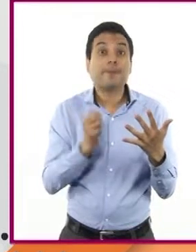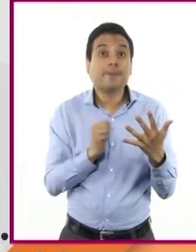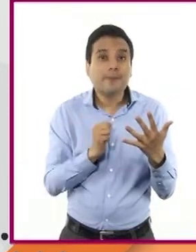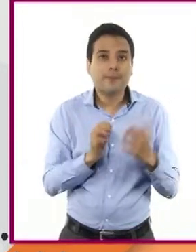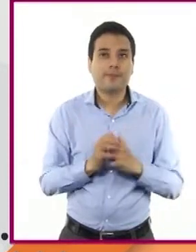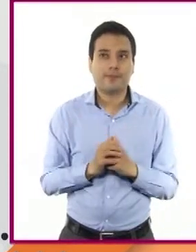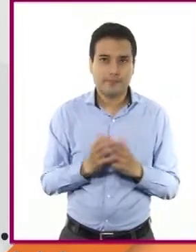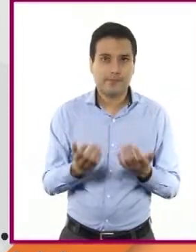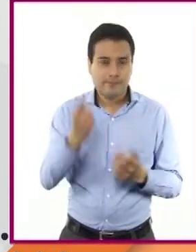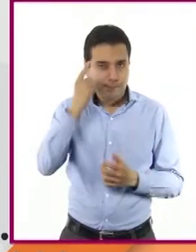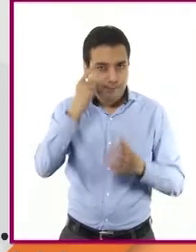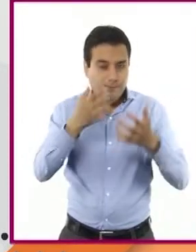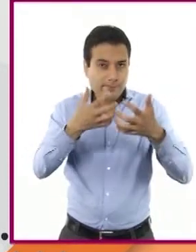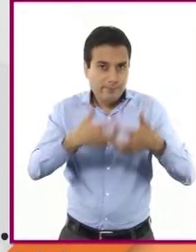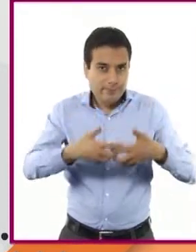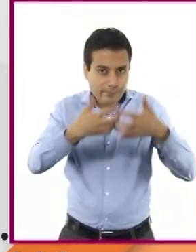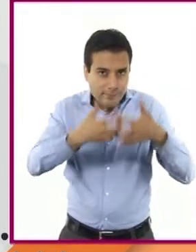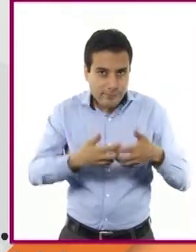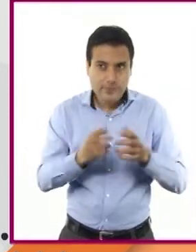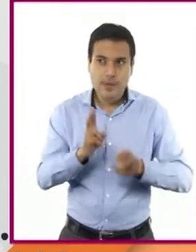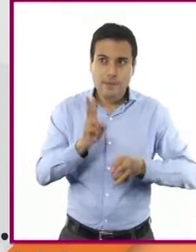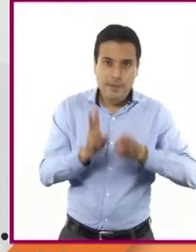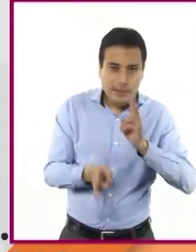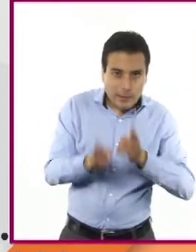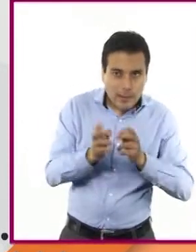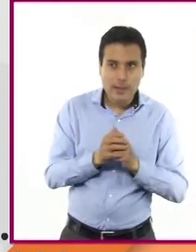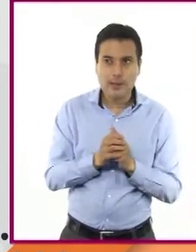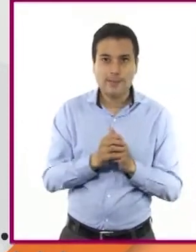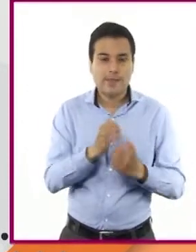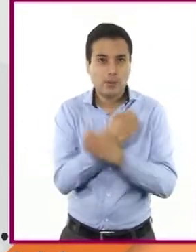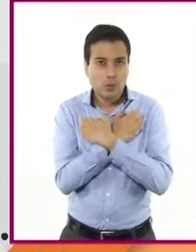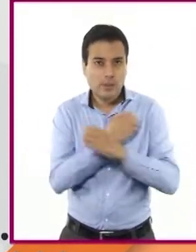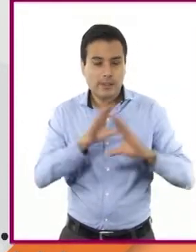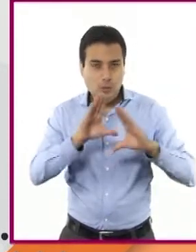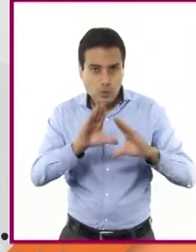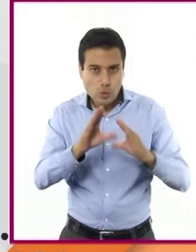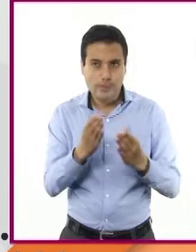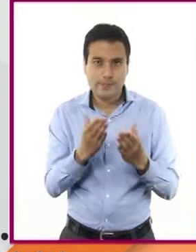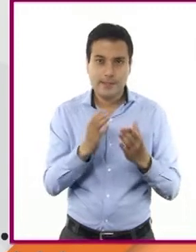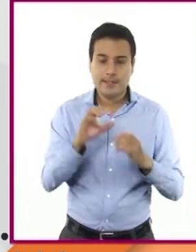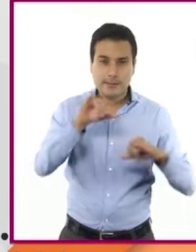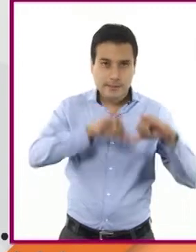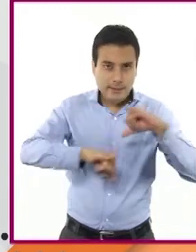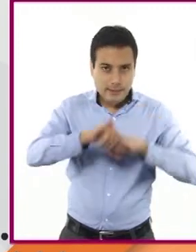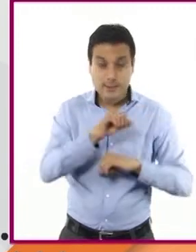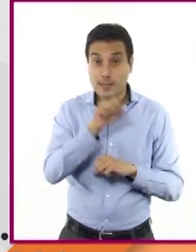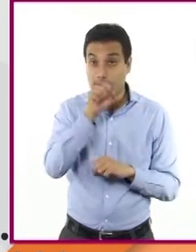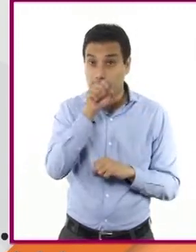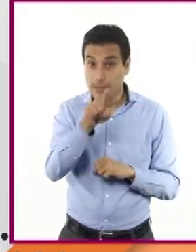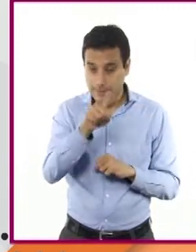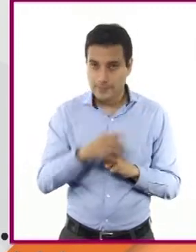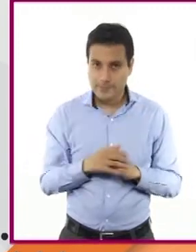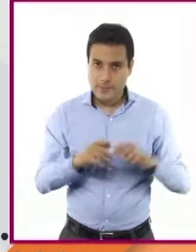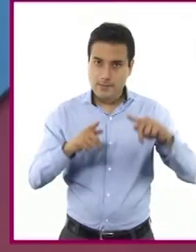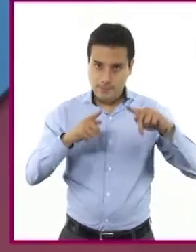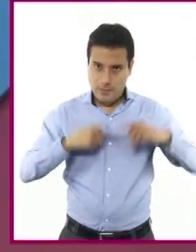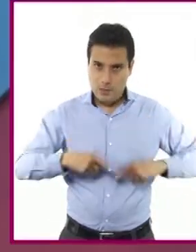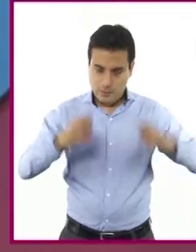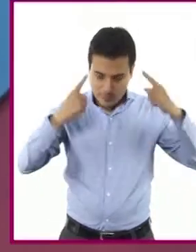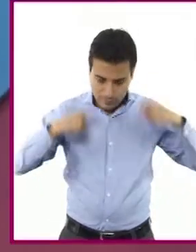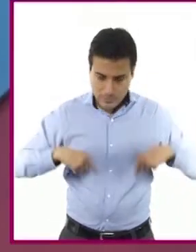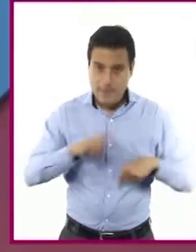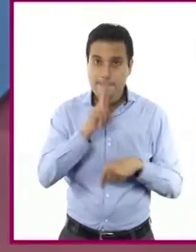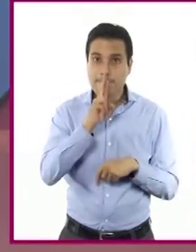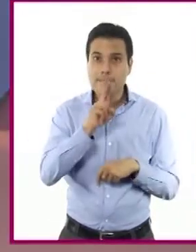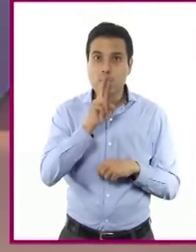la razón, el debate público, la educación, la ciencia y el perfeccionamiento de la condición humana.